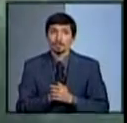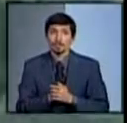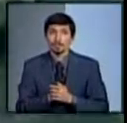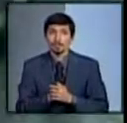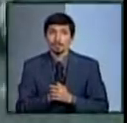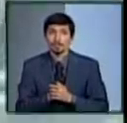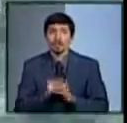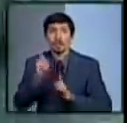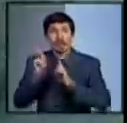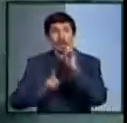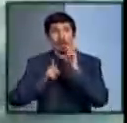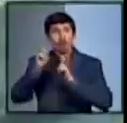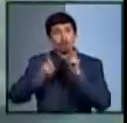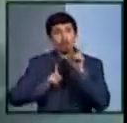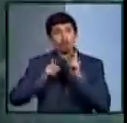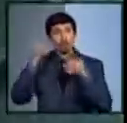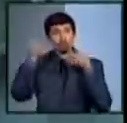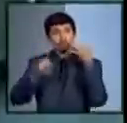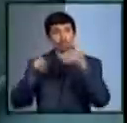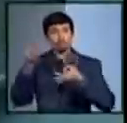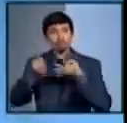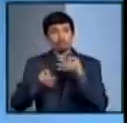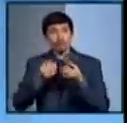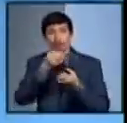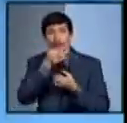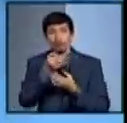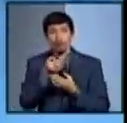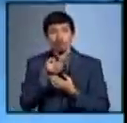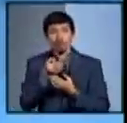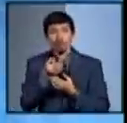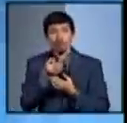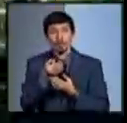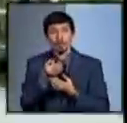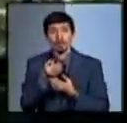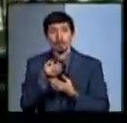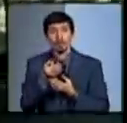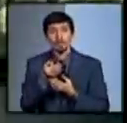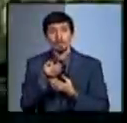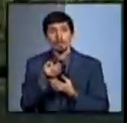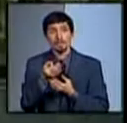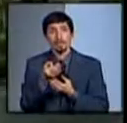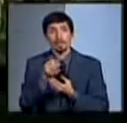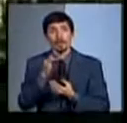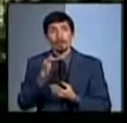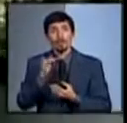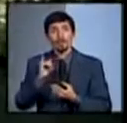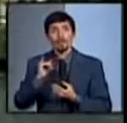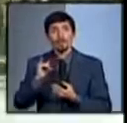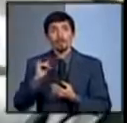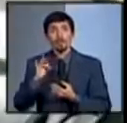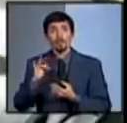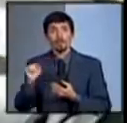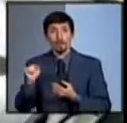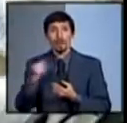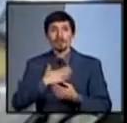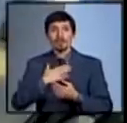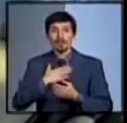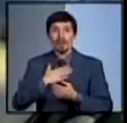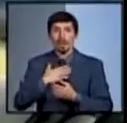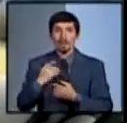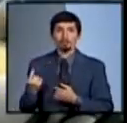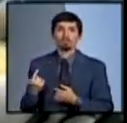Escuché algún comentarista que decía que cómo se iban a... cómo la FIFA iba a tratar de